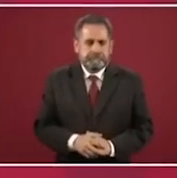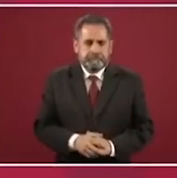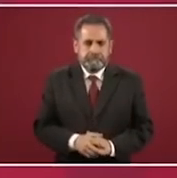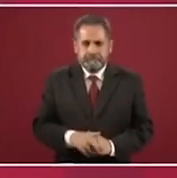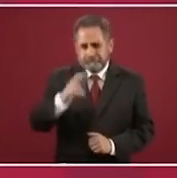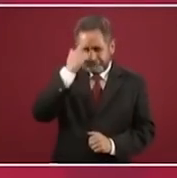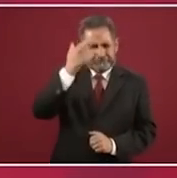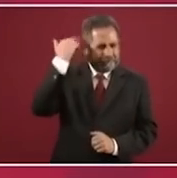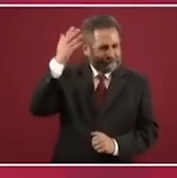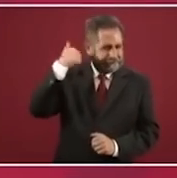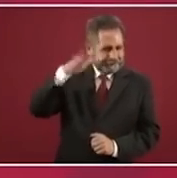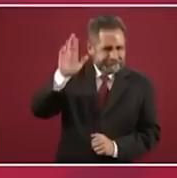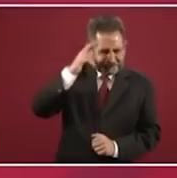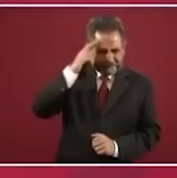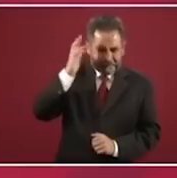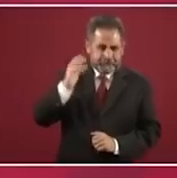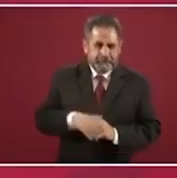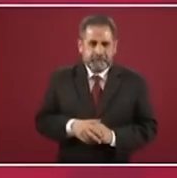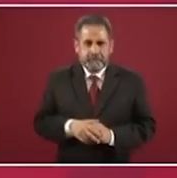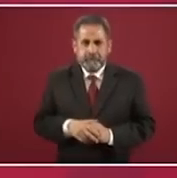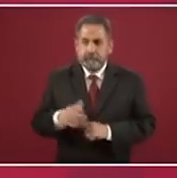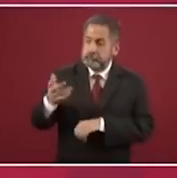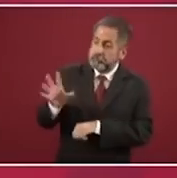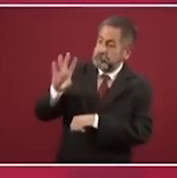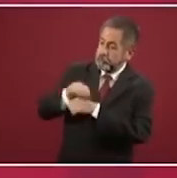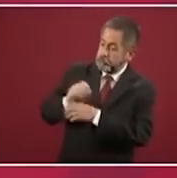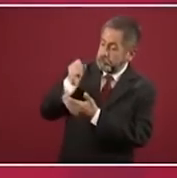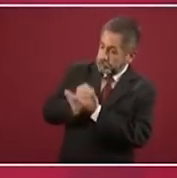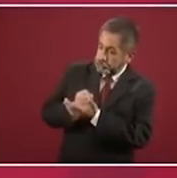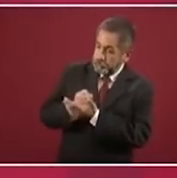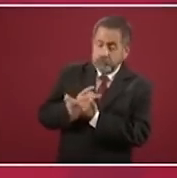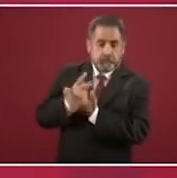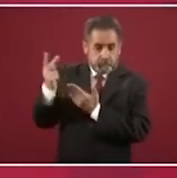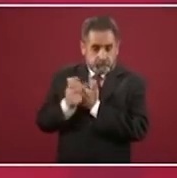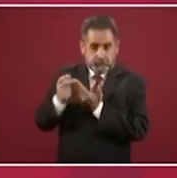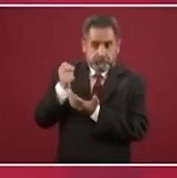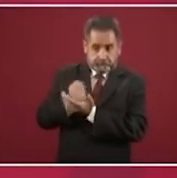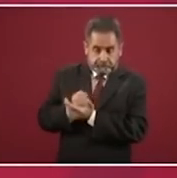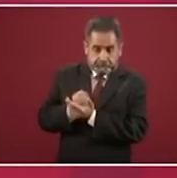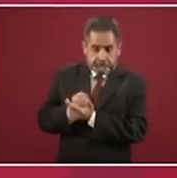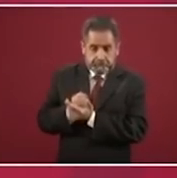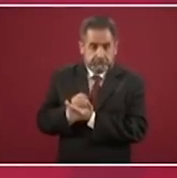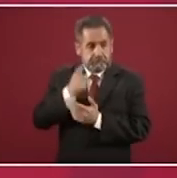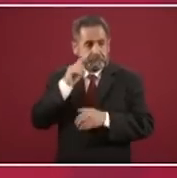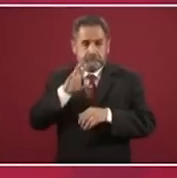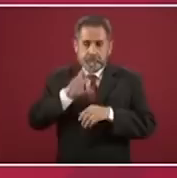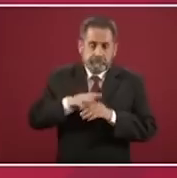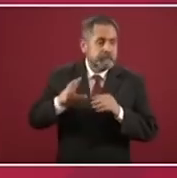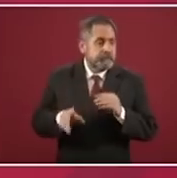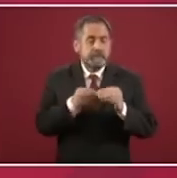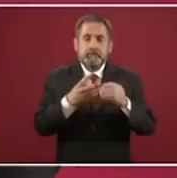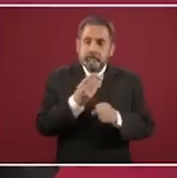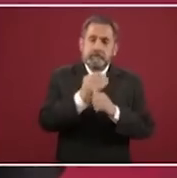Ya ven cómo era, ¿no? Se autorizaba un programa de ampliación,